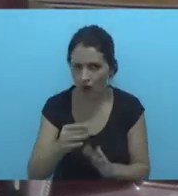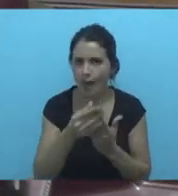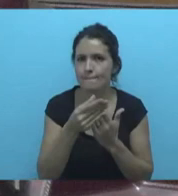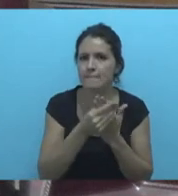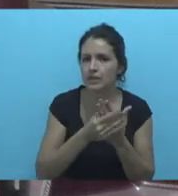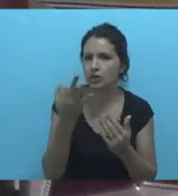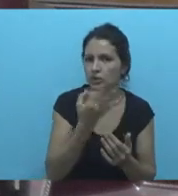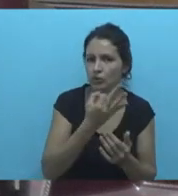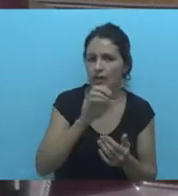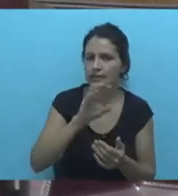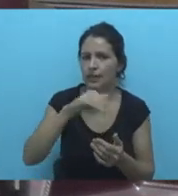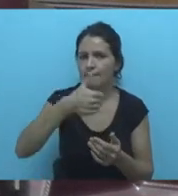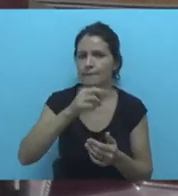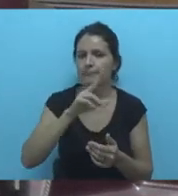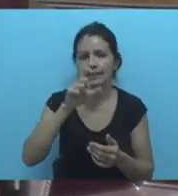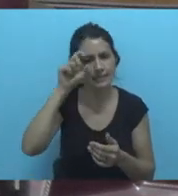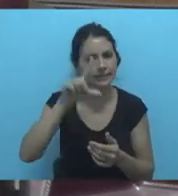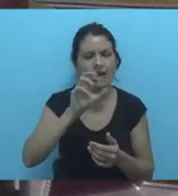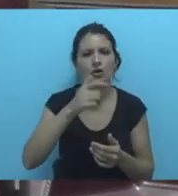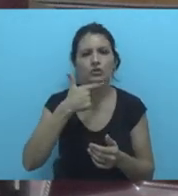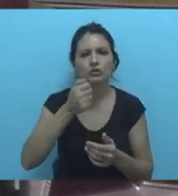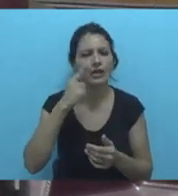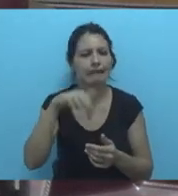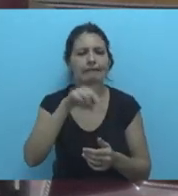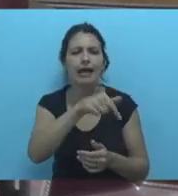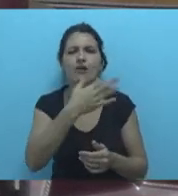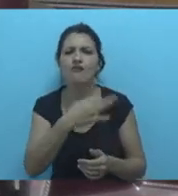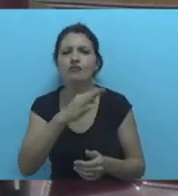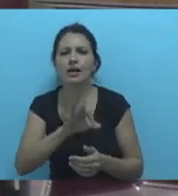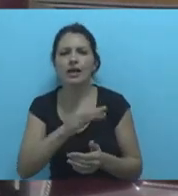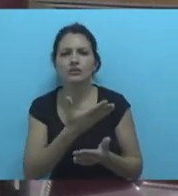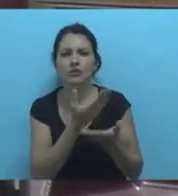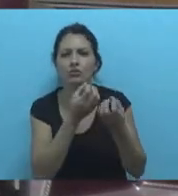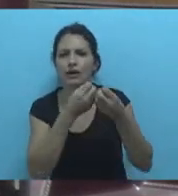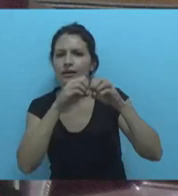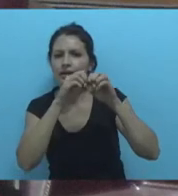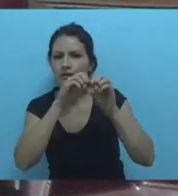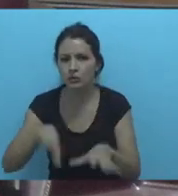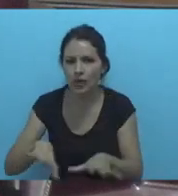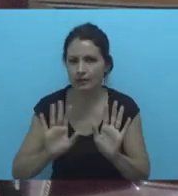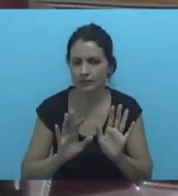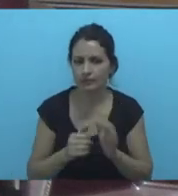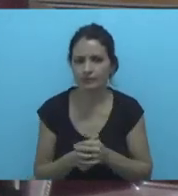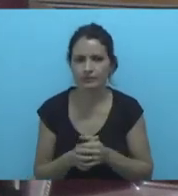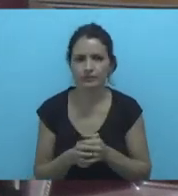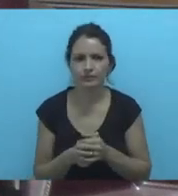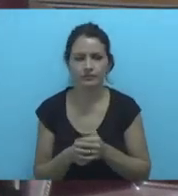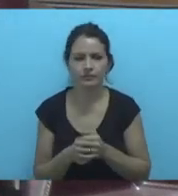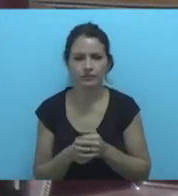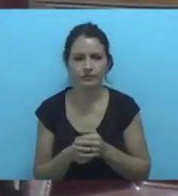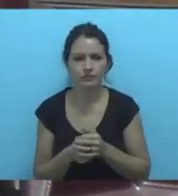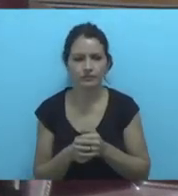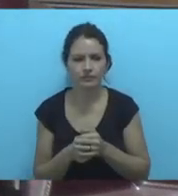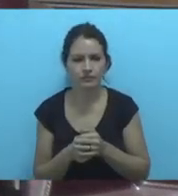Seguridad, Marcelo Zaín, tiene que dejar el cargo. Y ya lo hizo, porque de acuerdo a lo que hemos visto